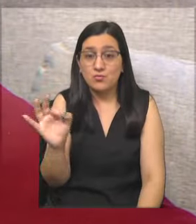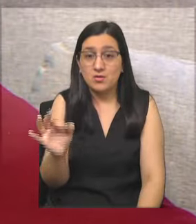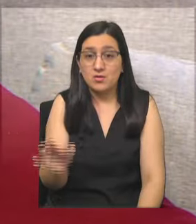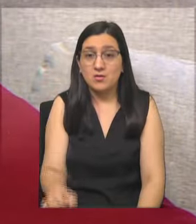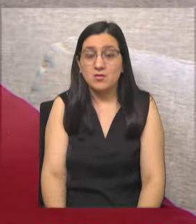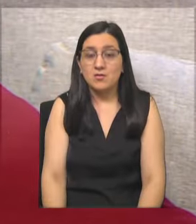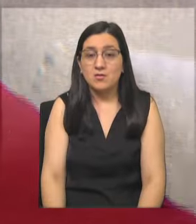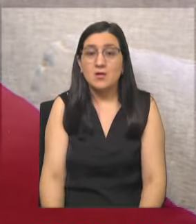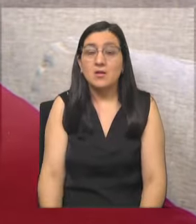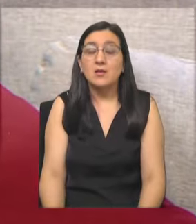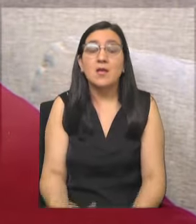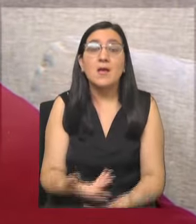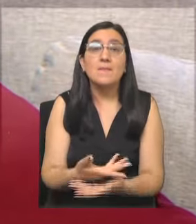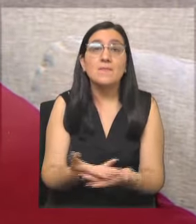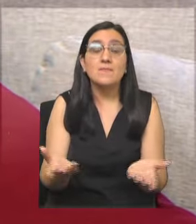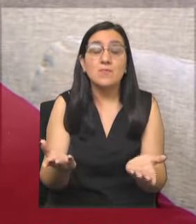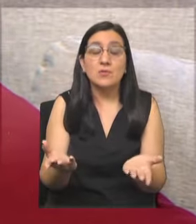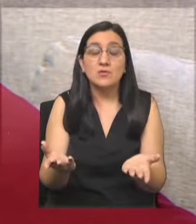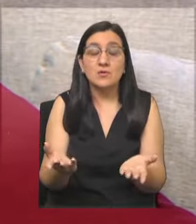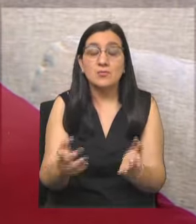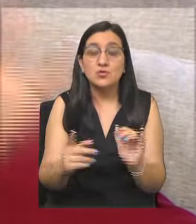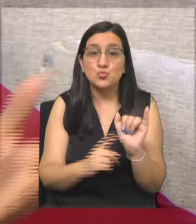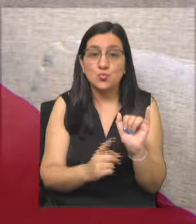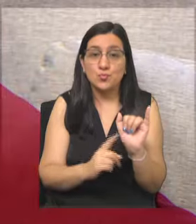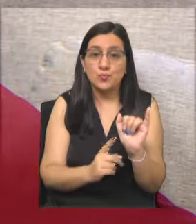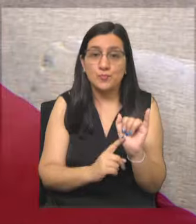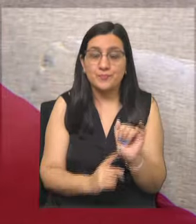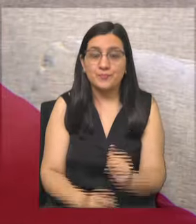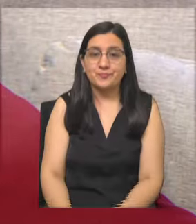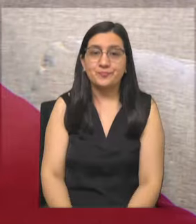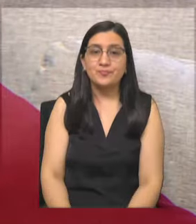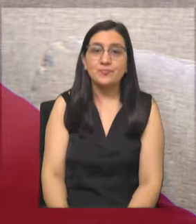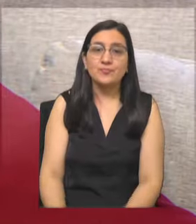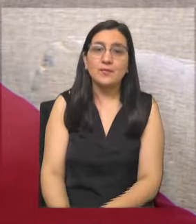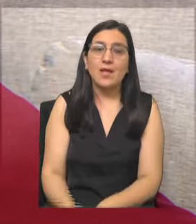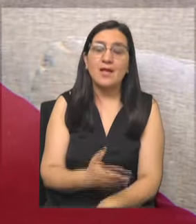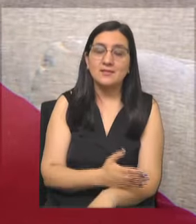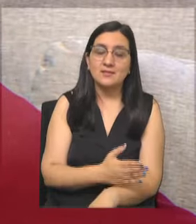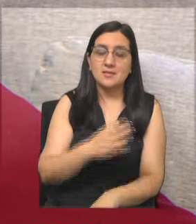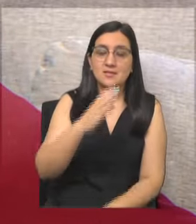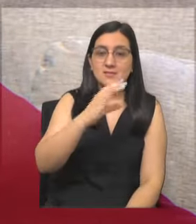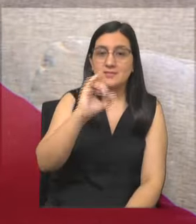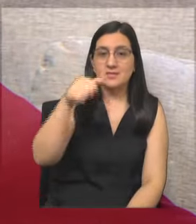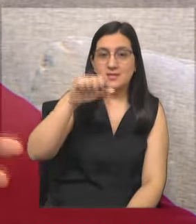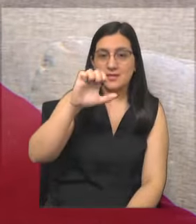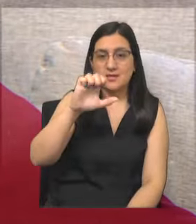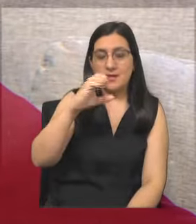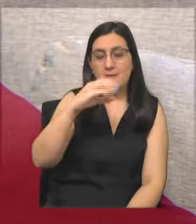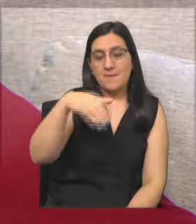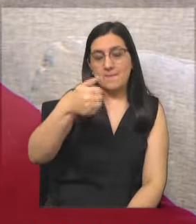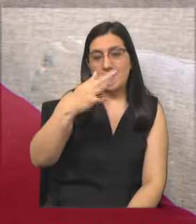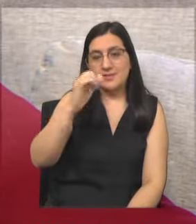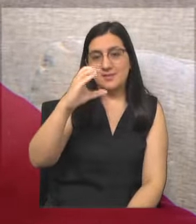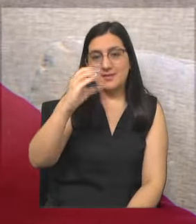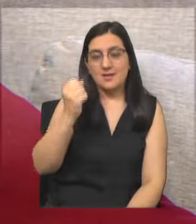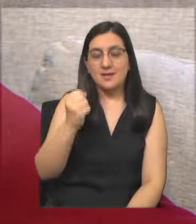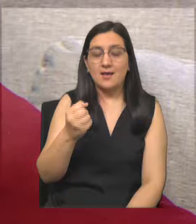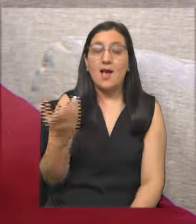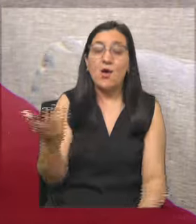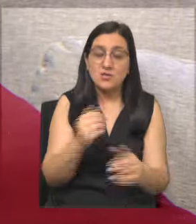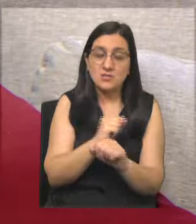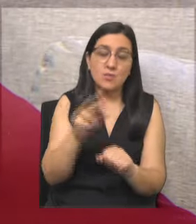del público en la plataforma de YouTube. Había tenido un estreno antes en Cinemateca y en la Sala Zita Rosa, unos días antes, no recuerdo